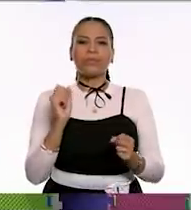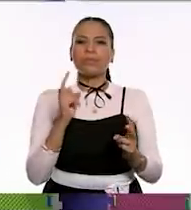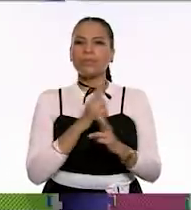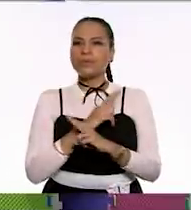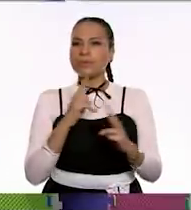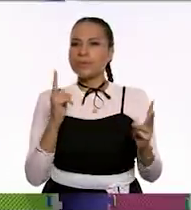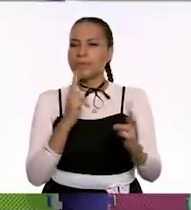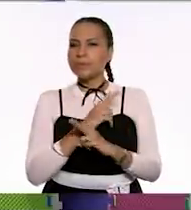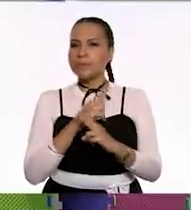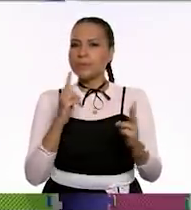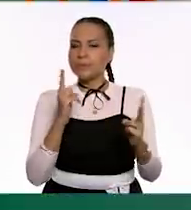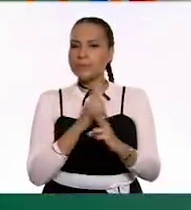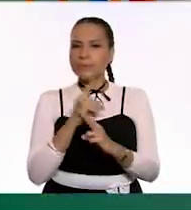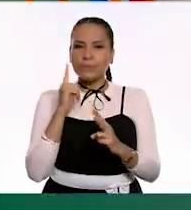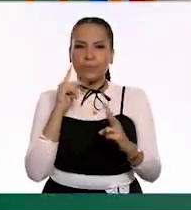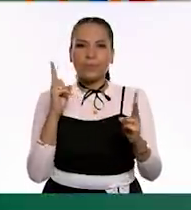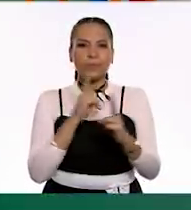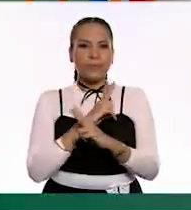El aire.